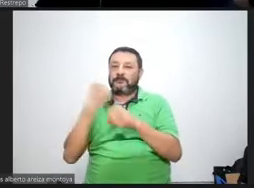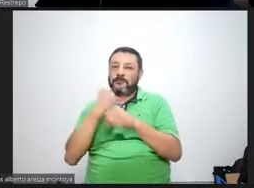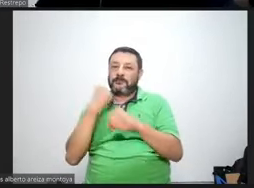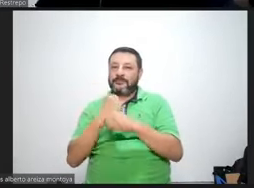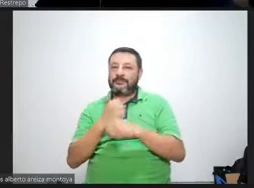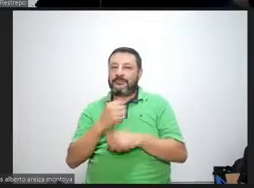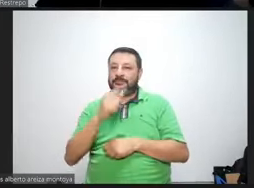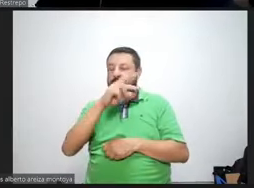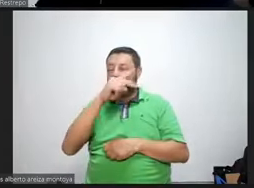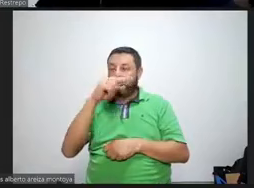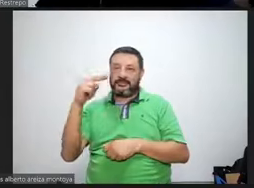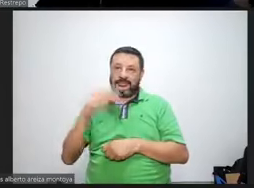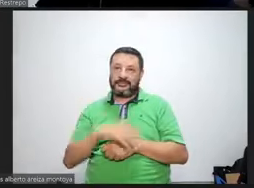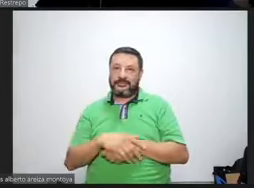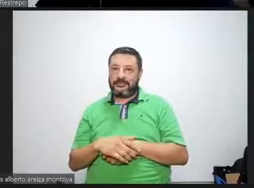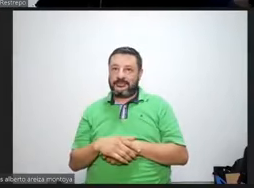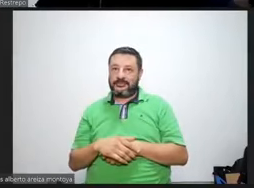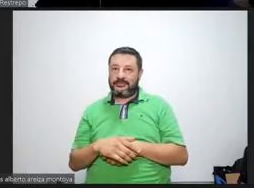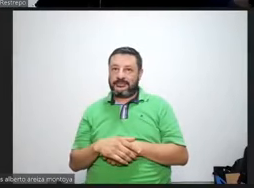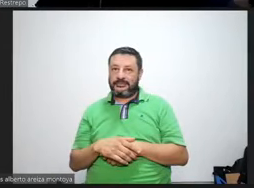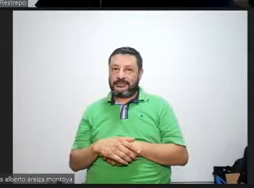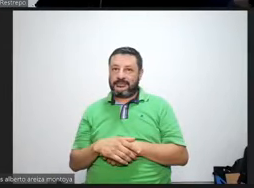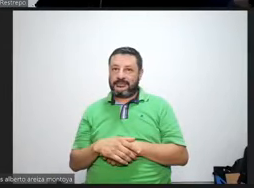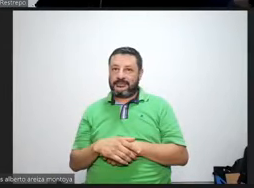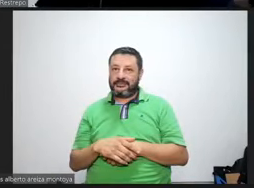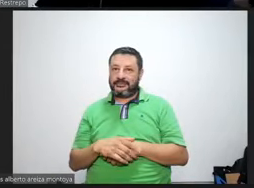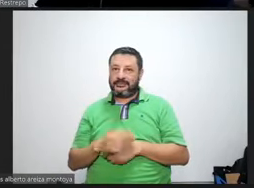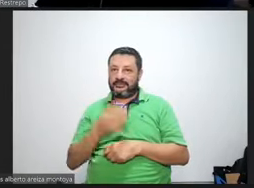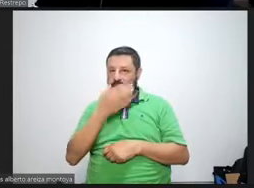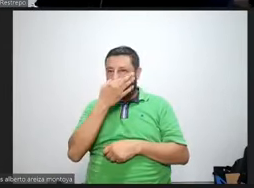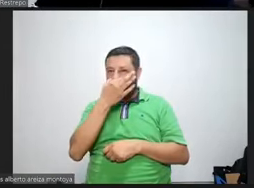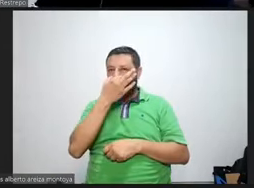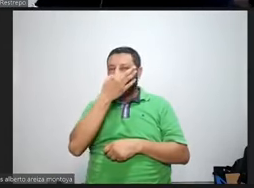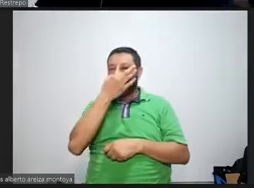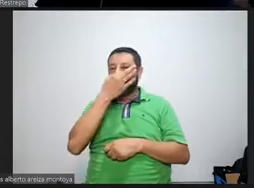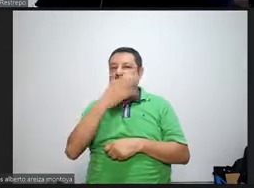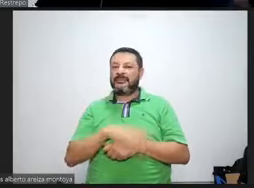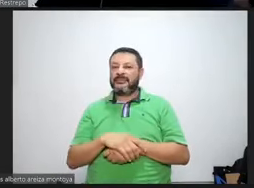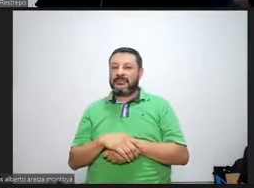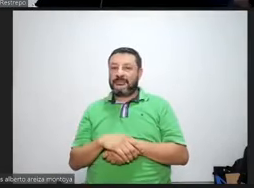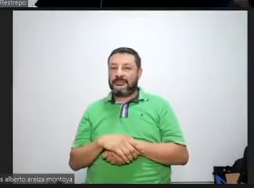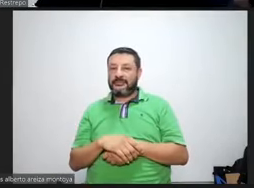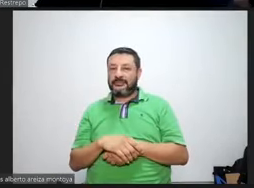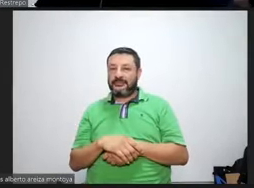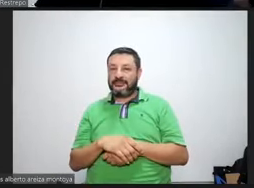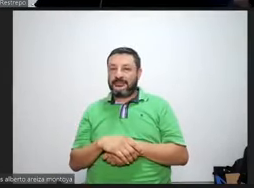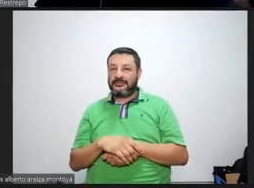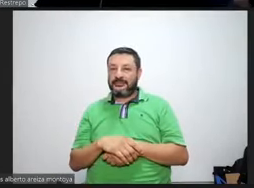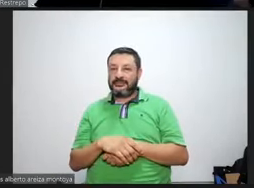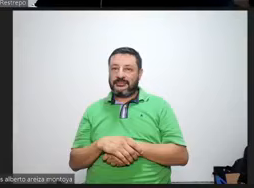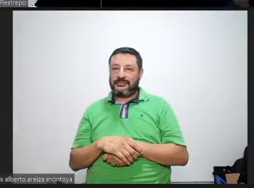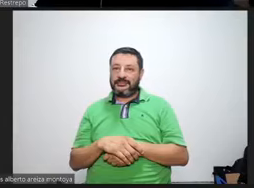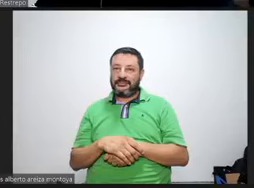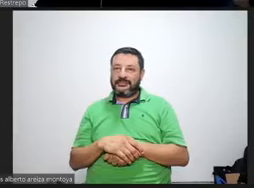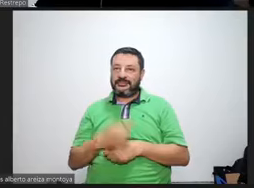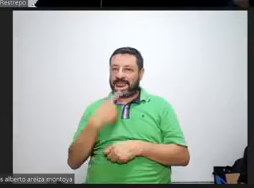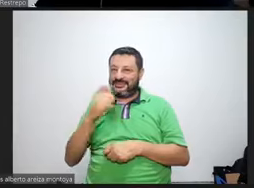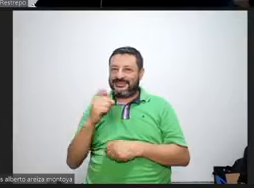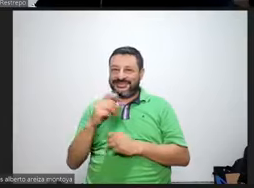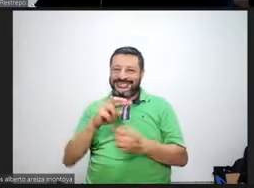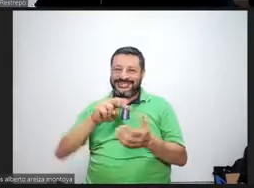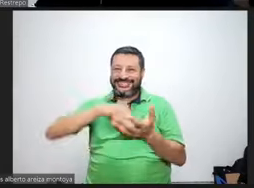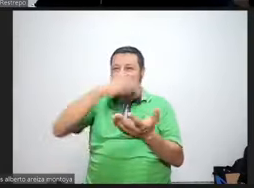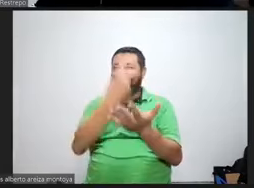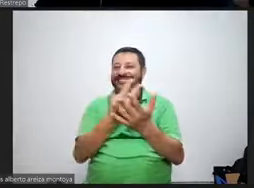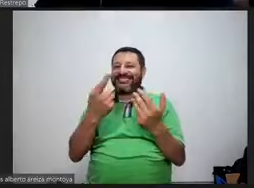esas dos cosas que les menciono, no, nula. Claro que la gimnasia es durísima. A mí